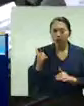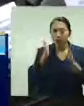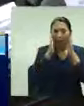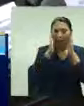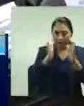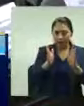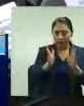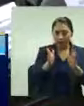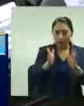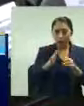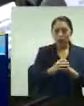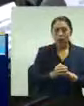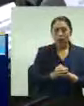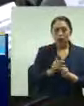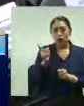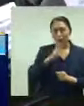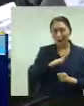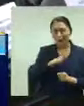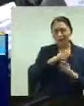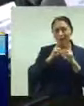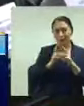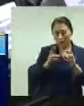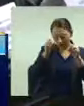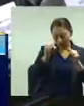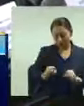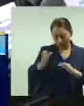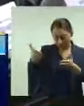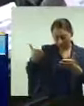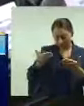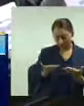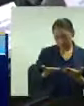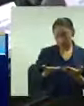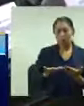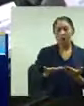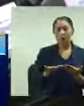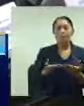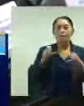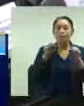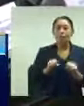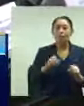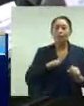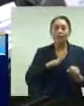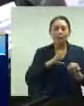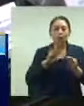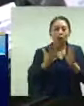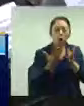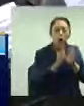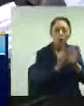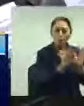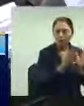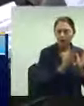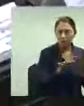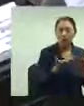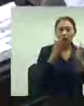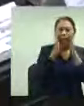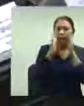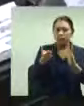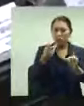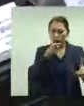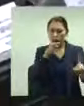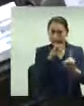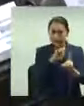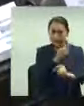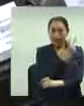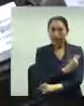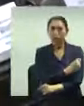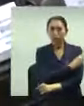tiene el dato ahí, ¿no lo pudiera enviar a la presidencia, por favor? Para tener una comparación, porque la atención ha sido directa en los